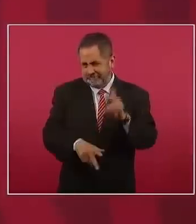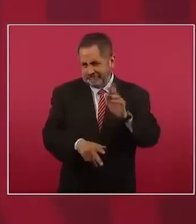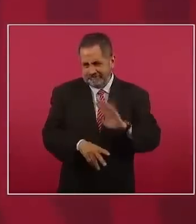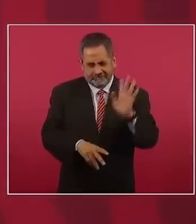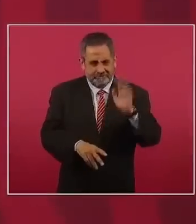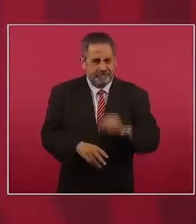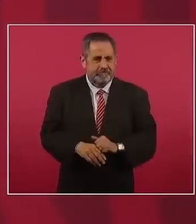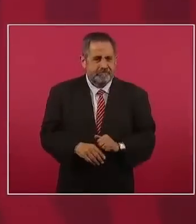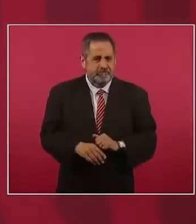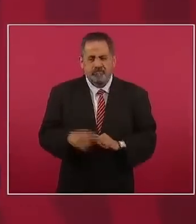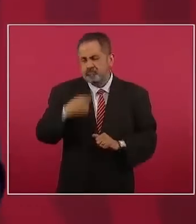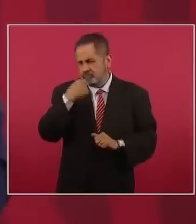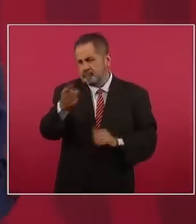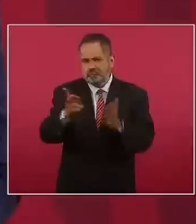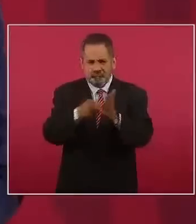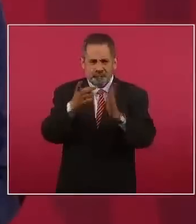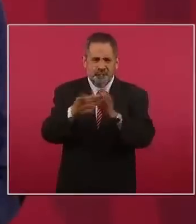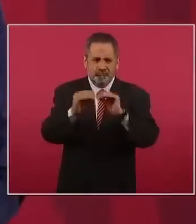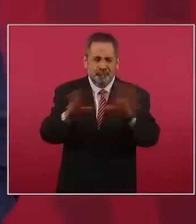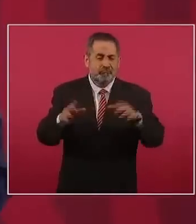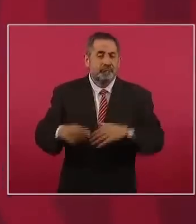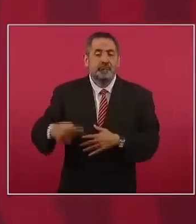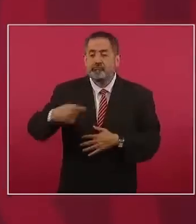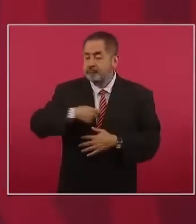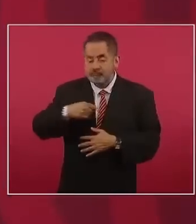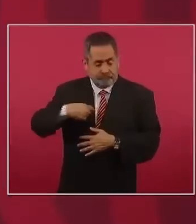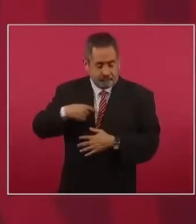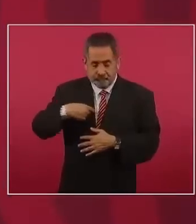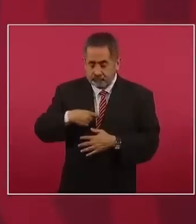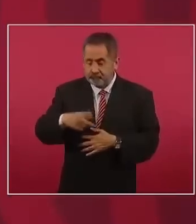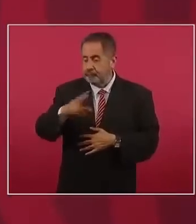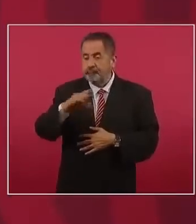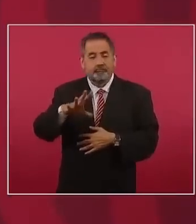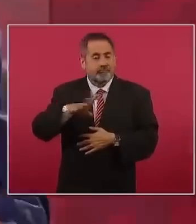Y yo con mucha claridad he dicho, no voy